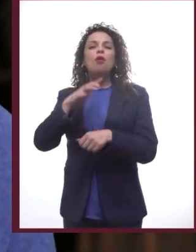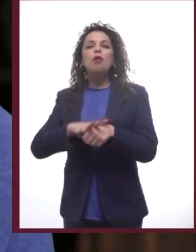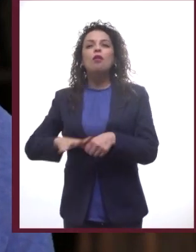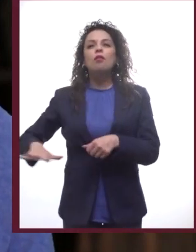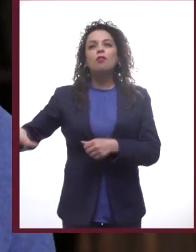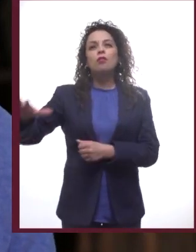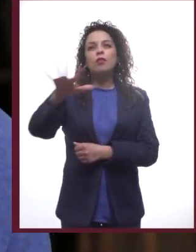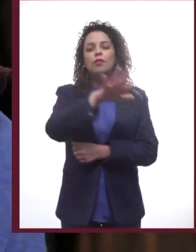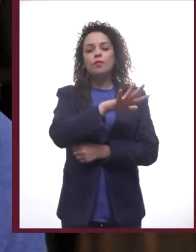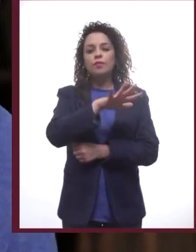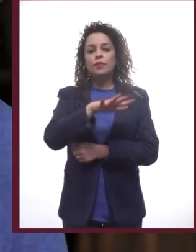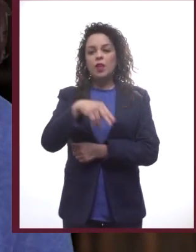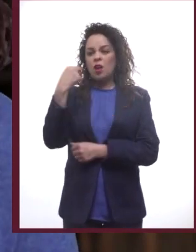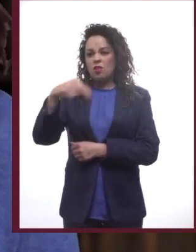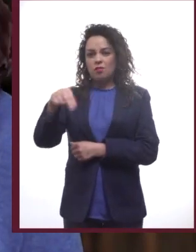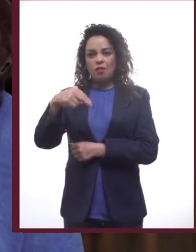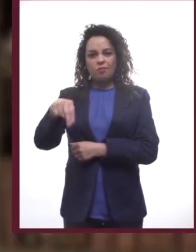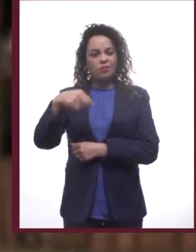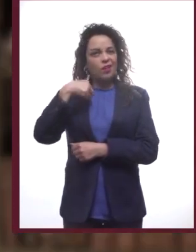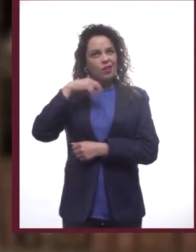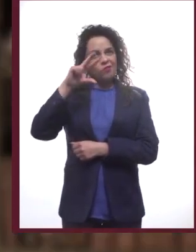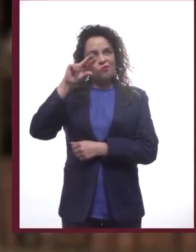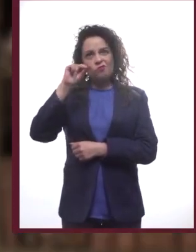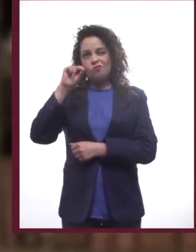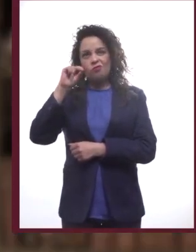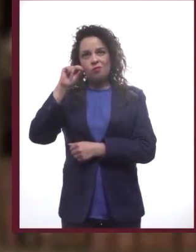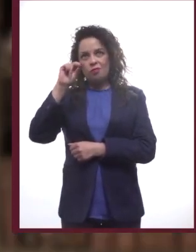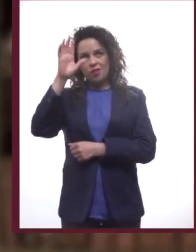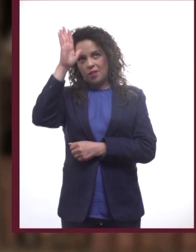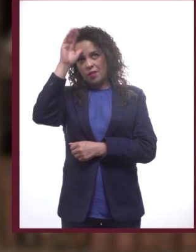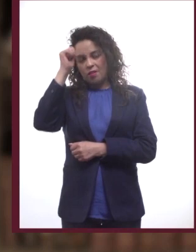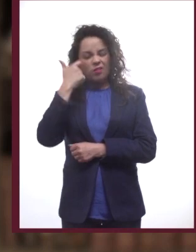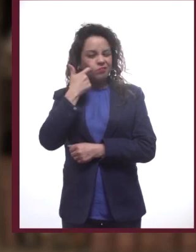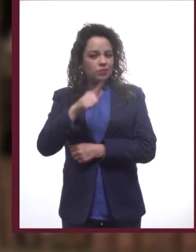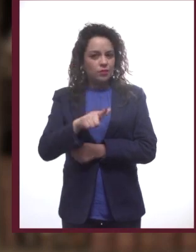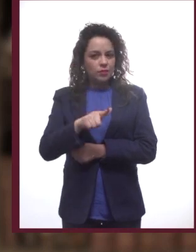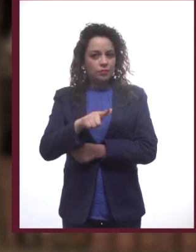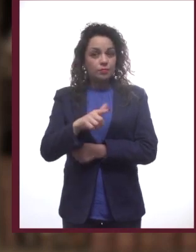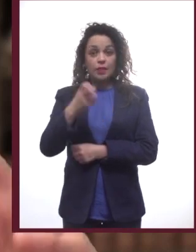cuyo nombre no quiero acordarme. Es un humilde homenaje.